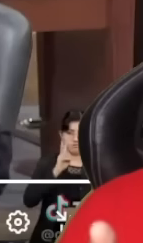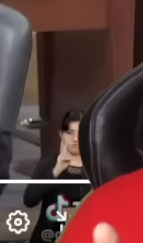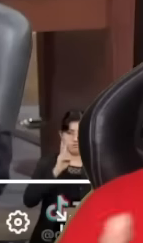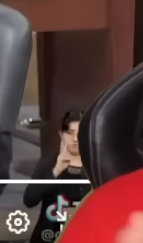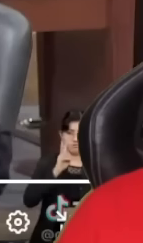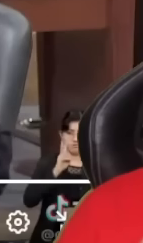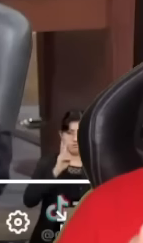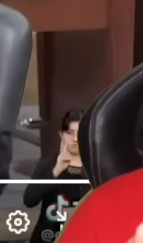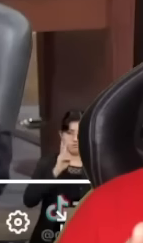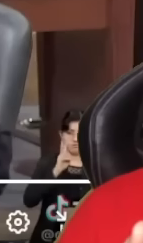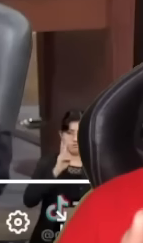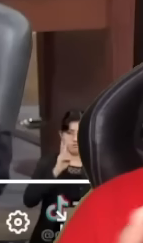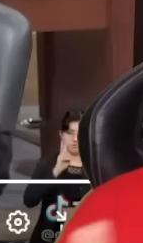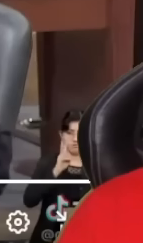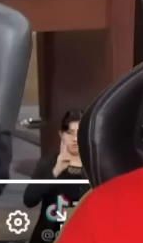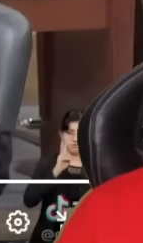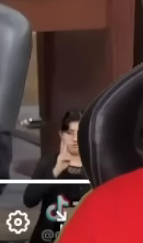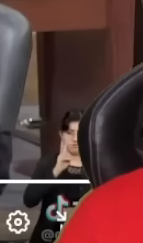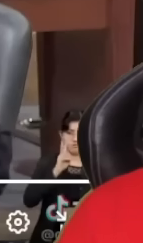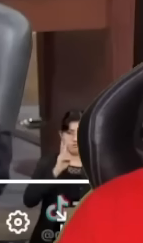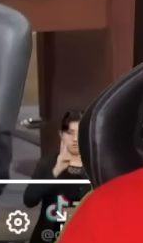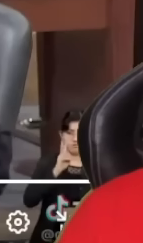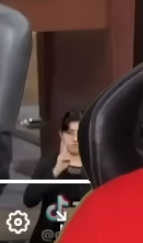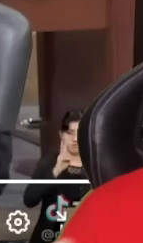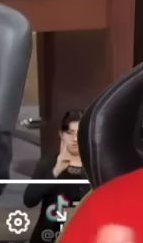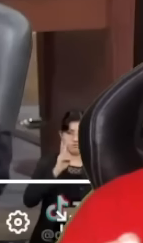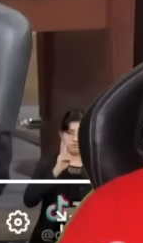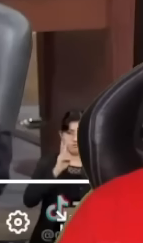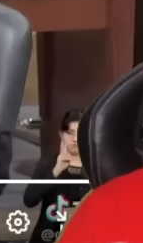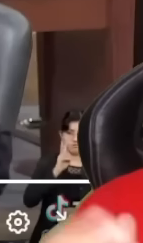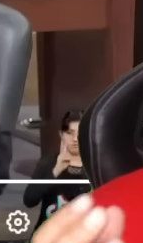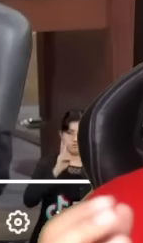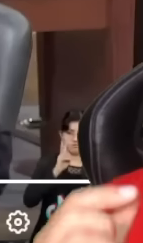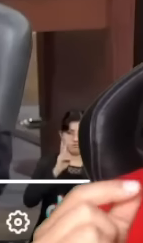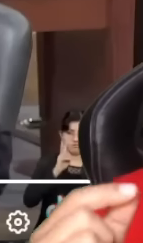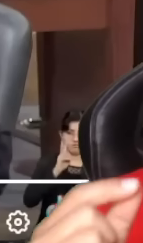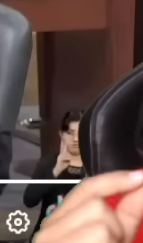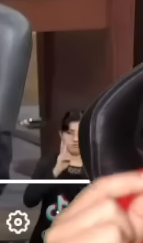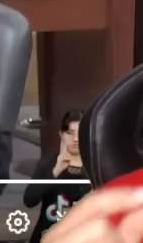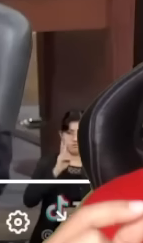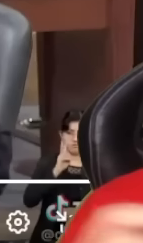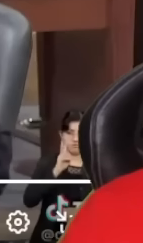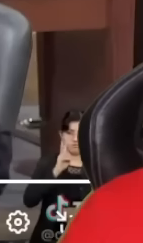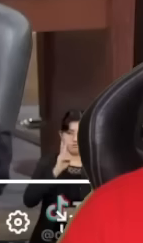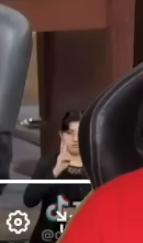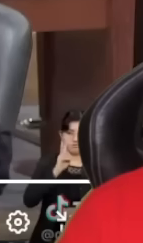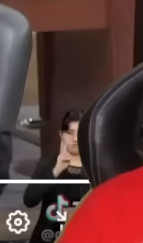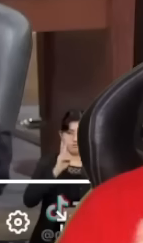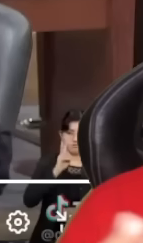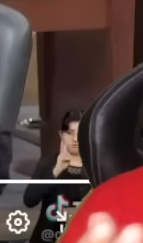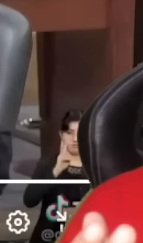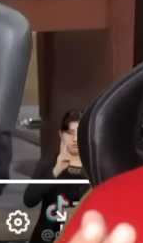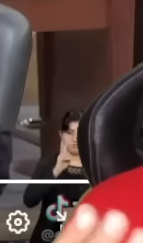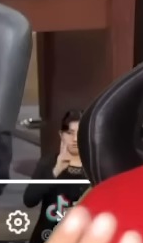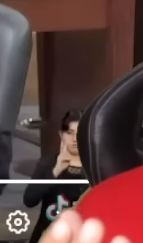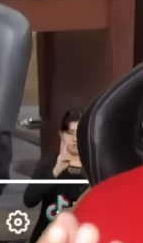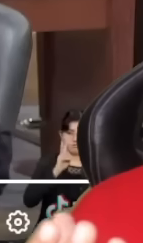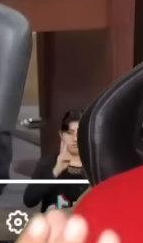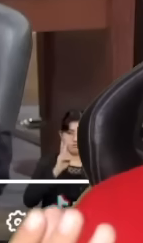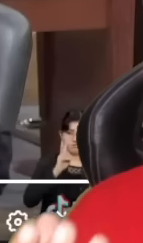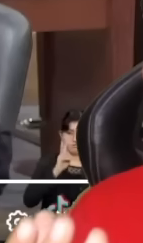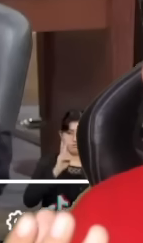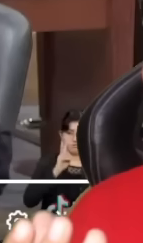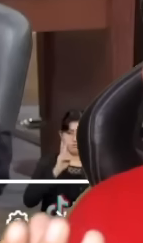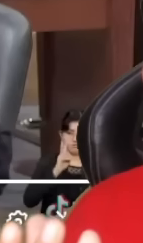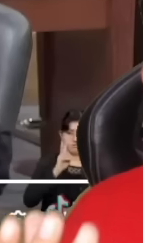un contrato Eh Pues ahora sí que pegarle una leída una revisada que todo esté bien las letras pequeñas Cómo si no